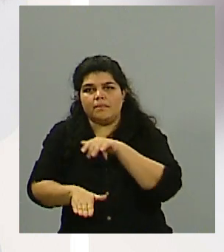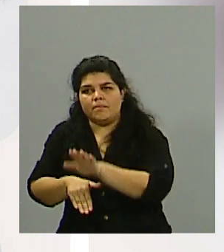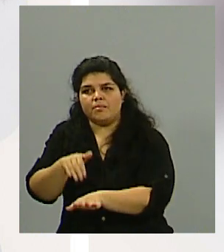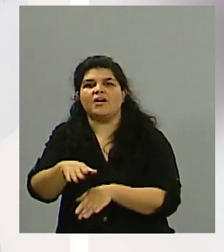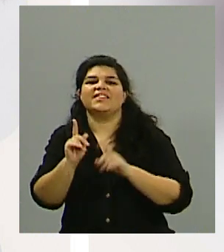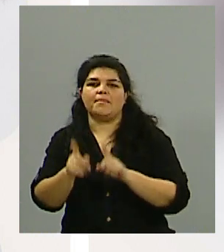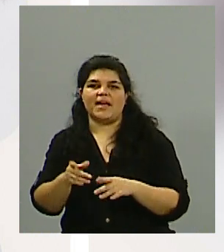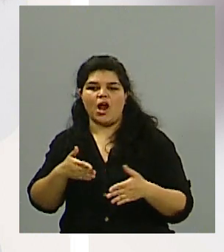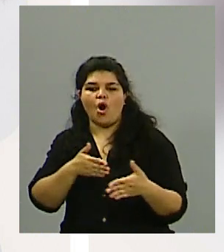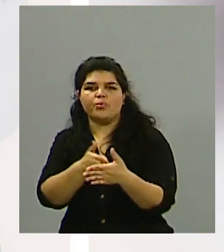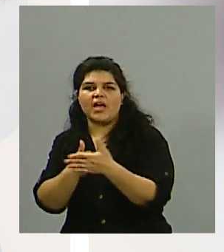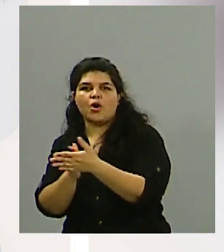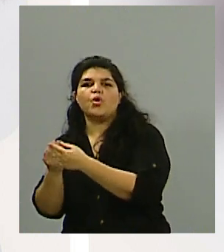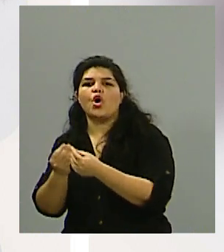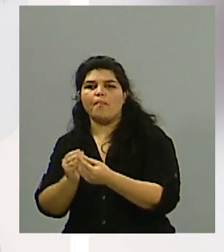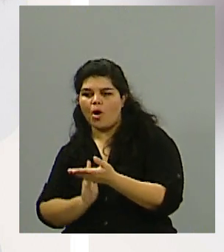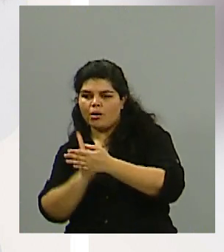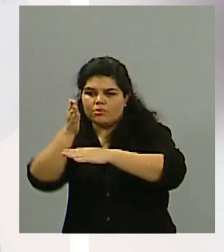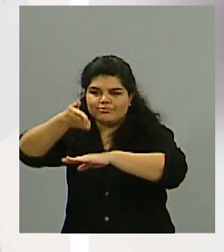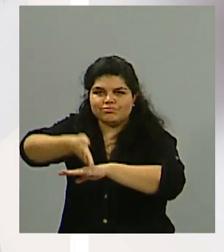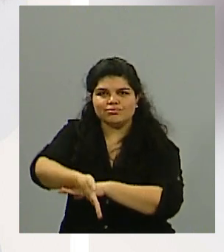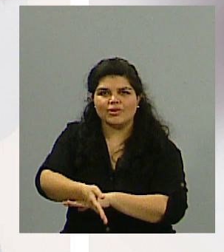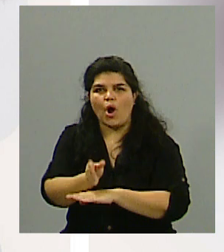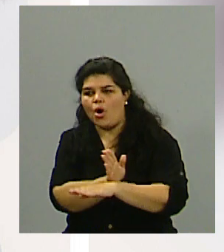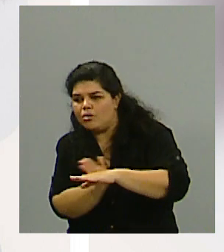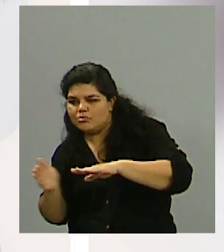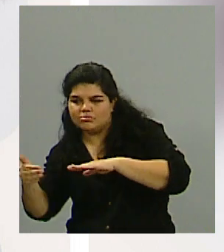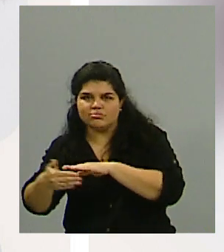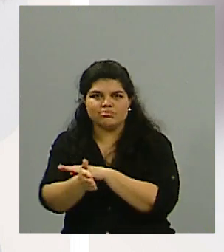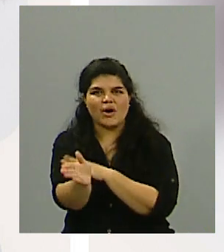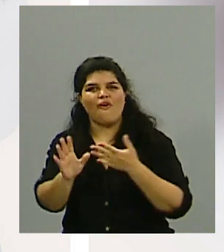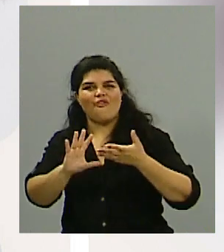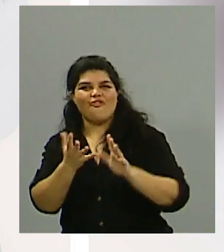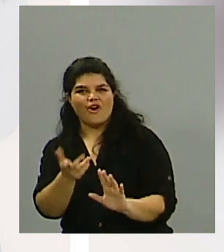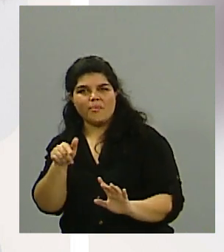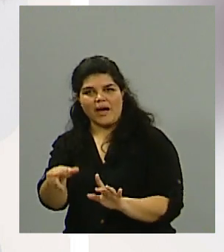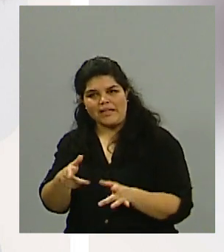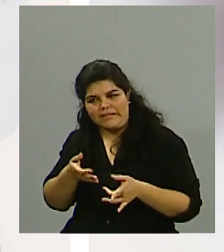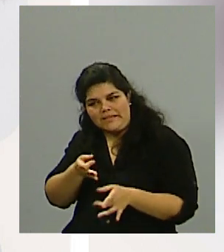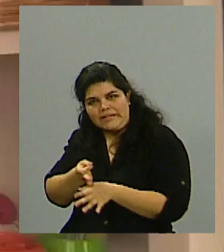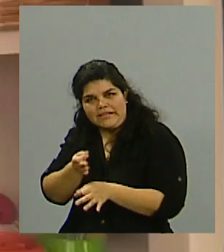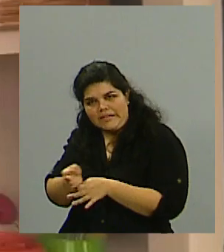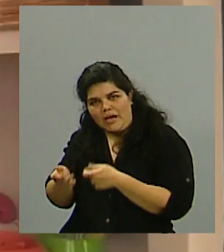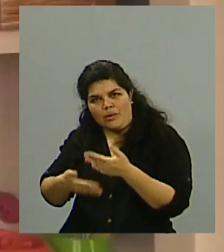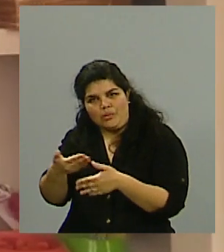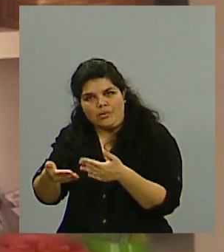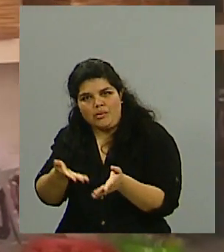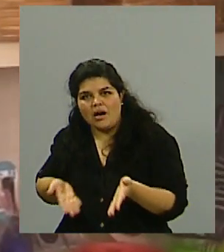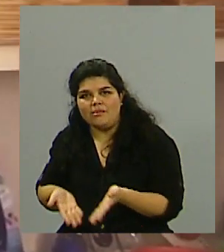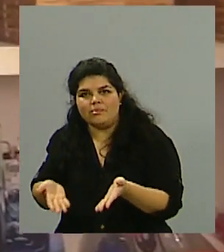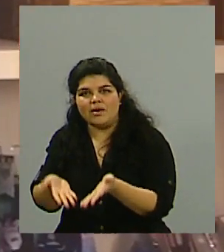pasivos, masoterapia. Hacemos como una conjunción de esas dos cosas como para conseguir unos mejores resultados.